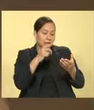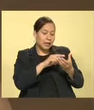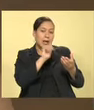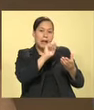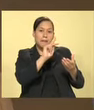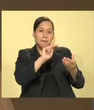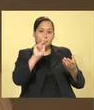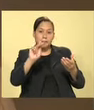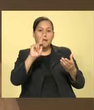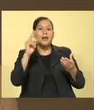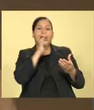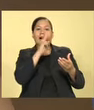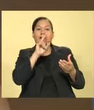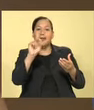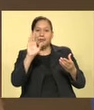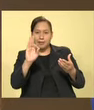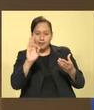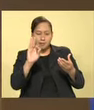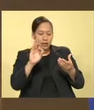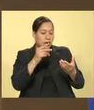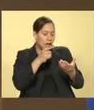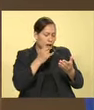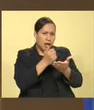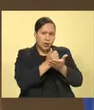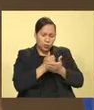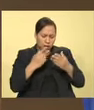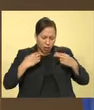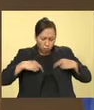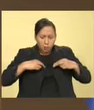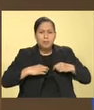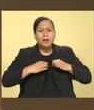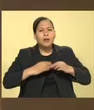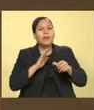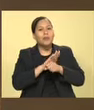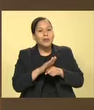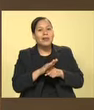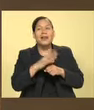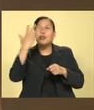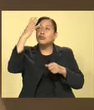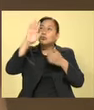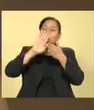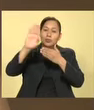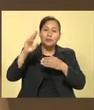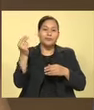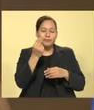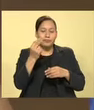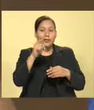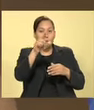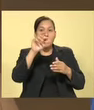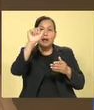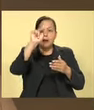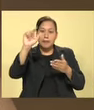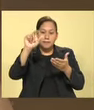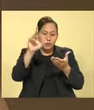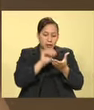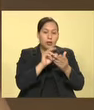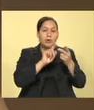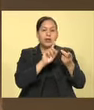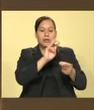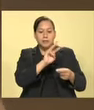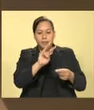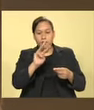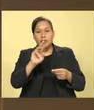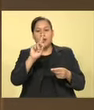APP AireDF. Te ayudará a decidir qué usar y así protegerte de los rayos del sol. Descárgala en